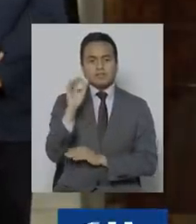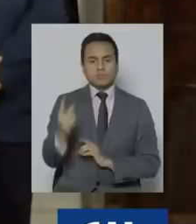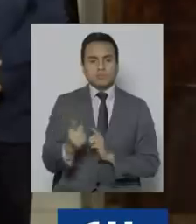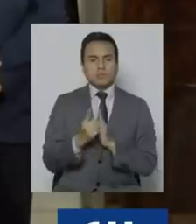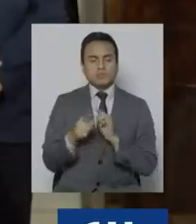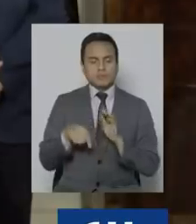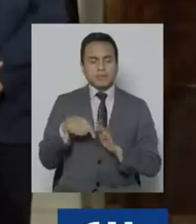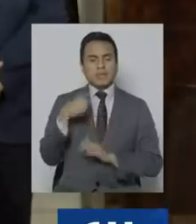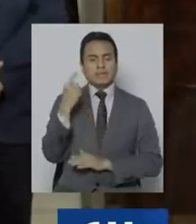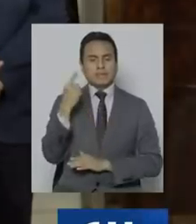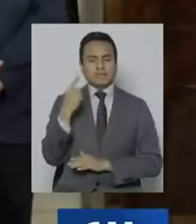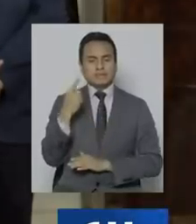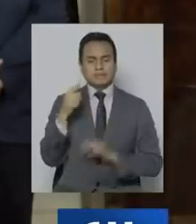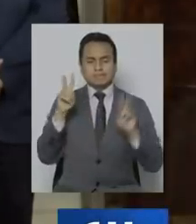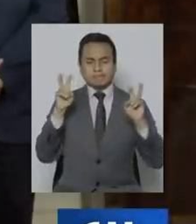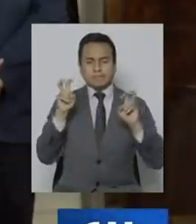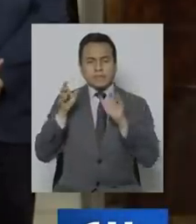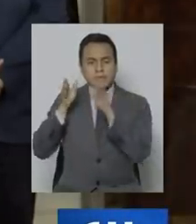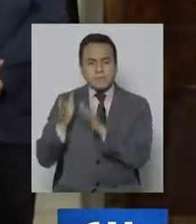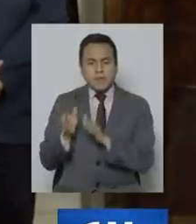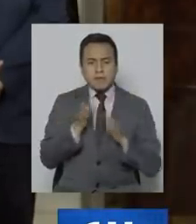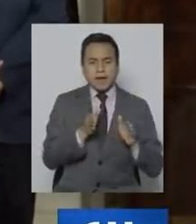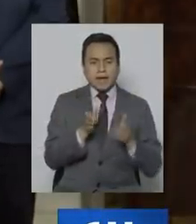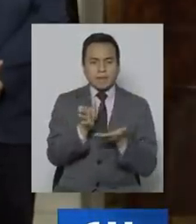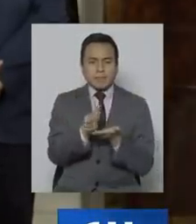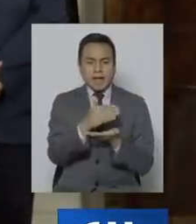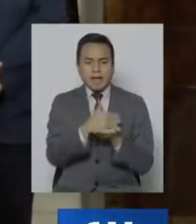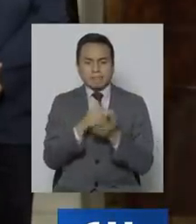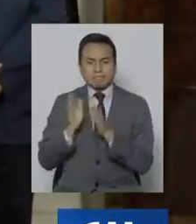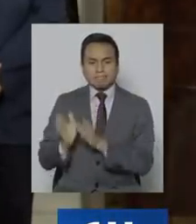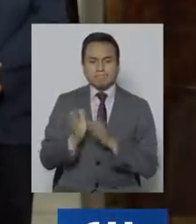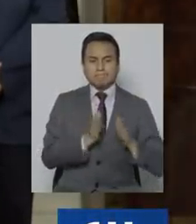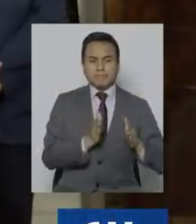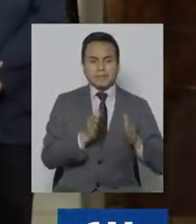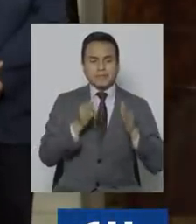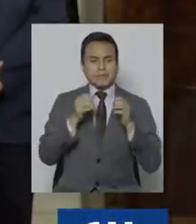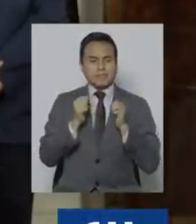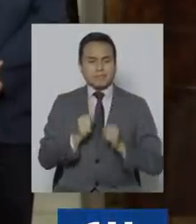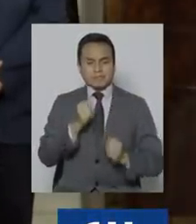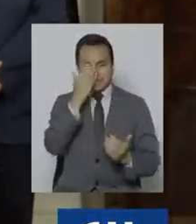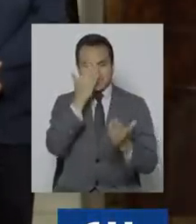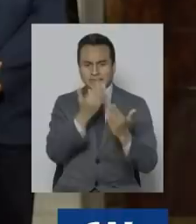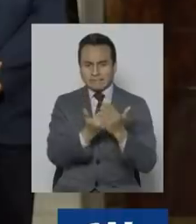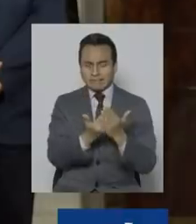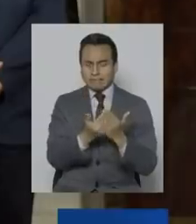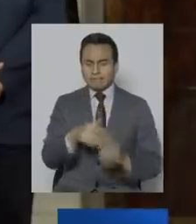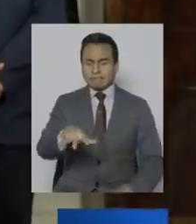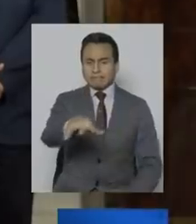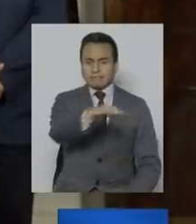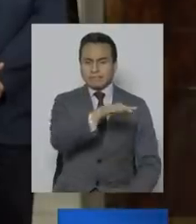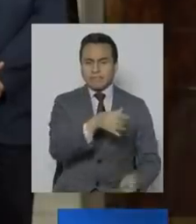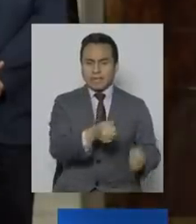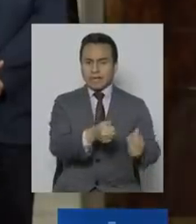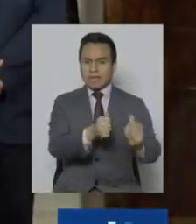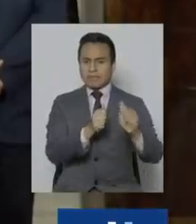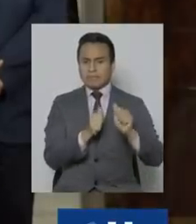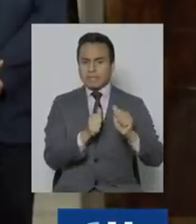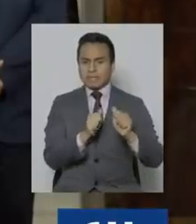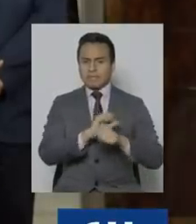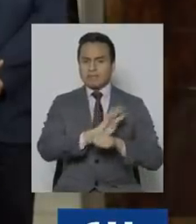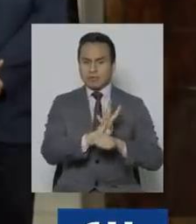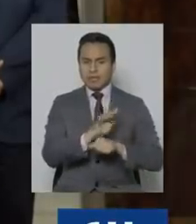primera vez para preparar un plan que nos permitiera enfrentar la amenaza